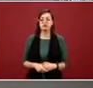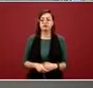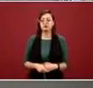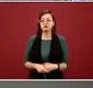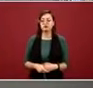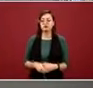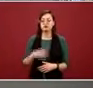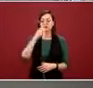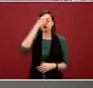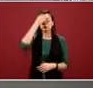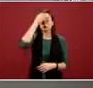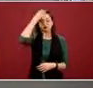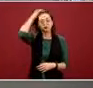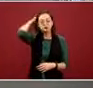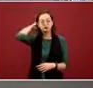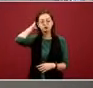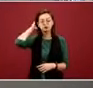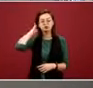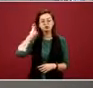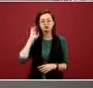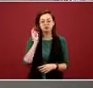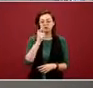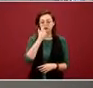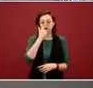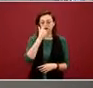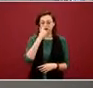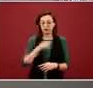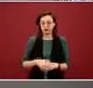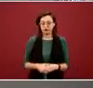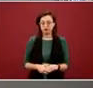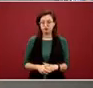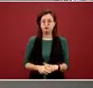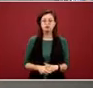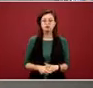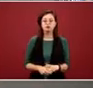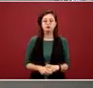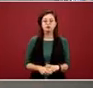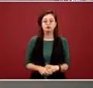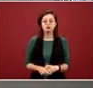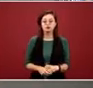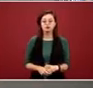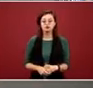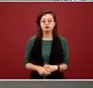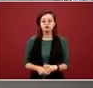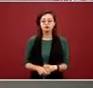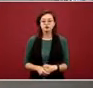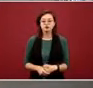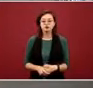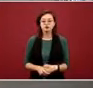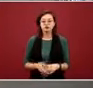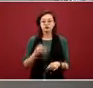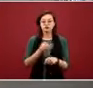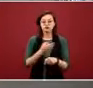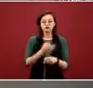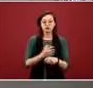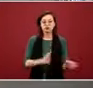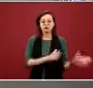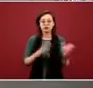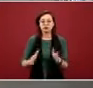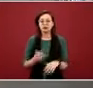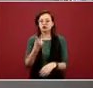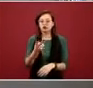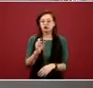casos importados únicamente a hoy una transición local. Ese cambio ya lo hizo. ¿Eso en México qué implica? Ya estamos... ¿Fase 2 sí o no? A